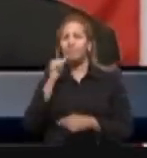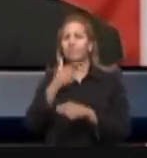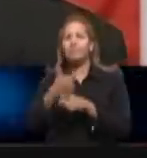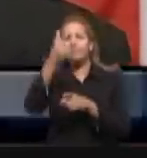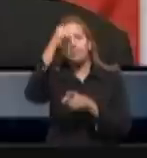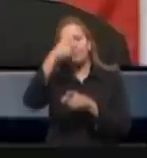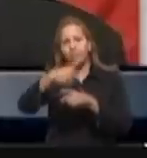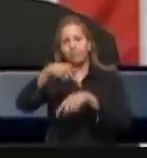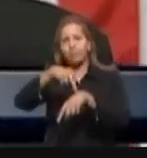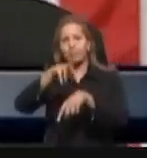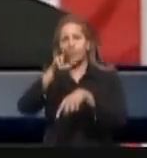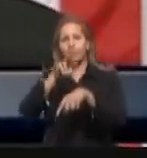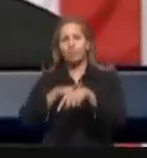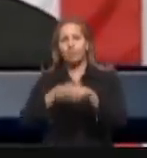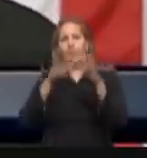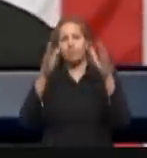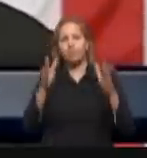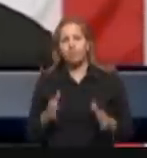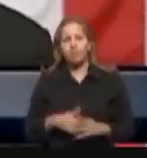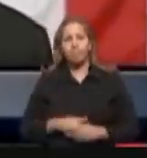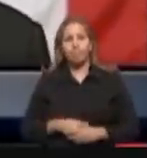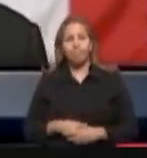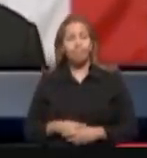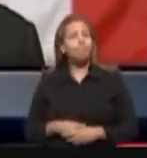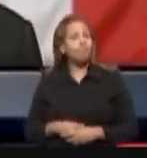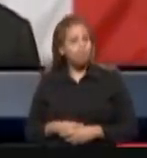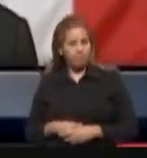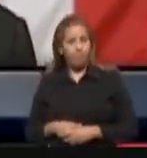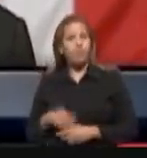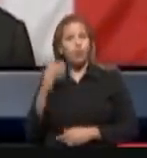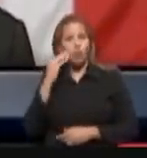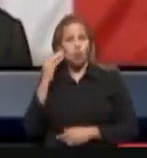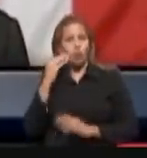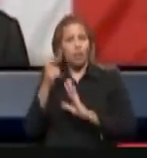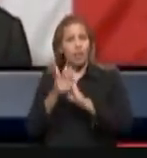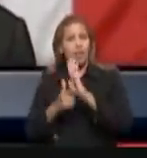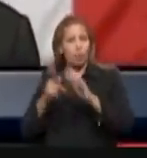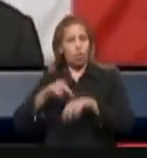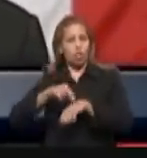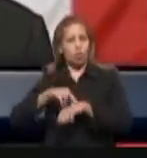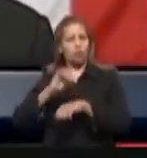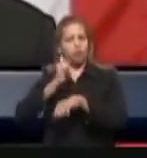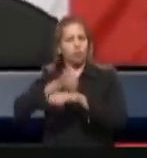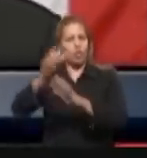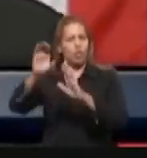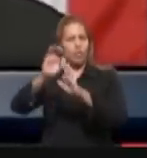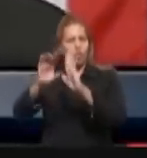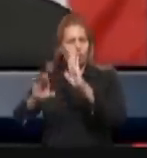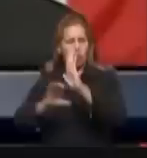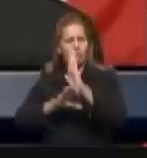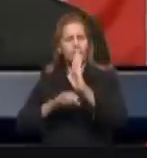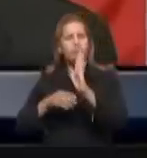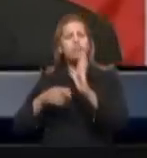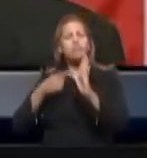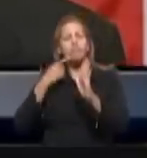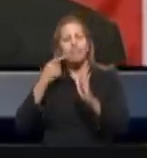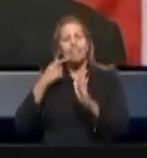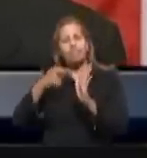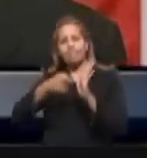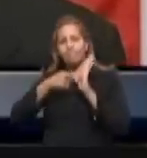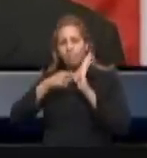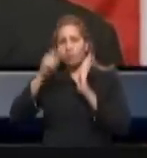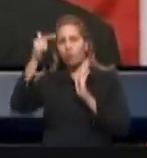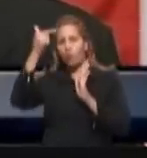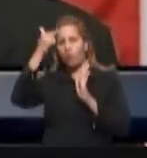y hermanos puertorriqueños, nuestra Constitución requiere al Gobernador de Puerto Rico presentar a la Asamblea Legislativa